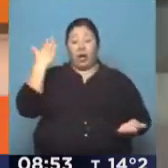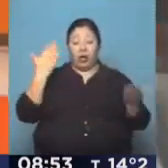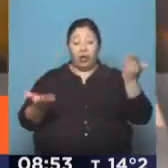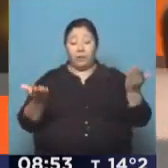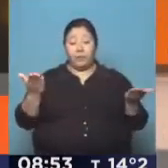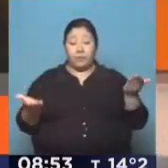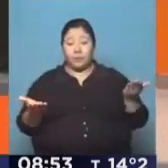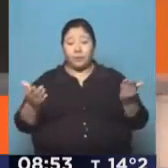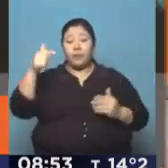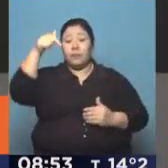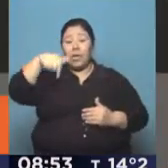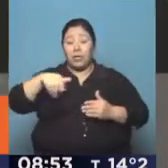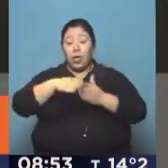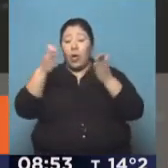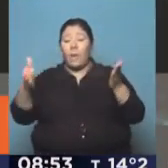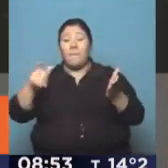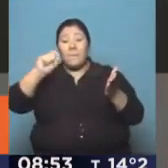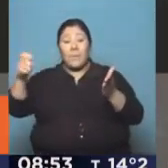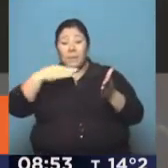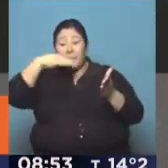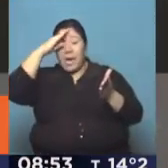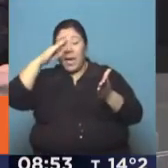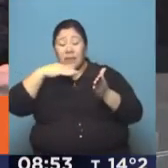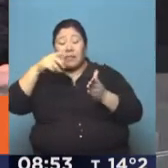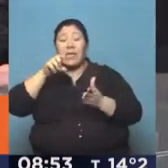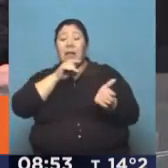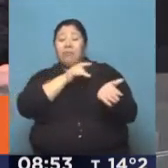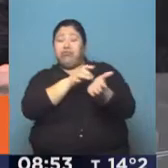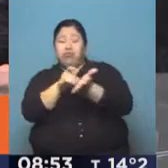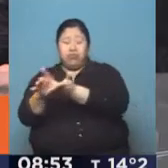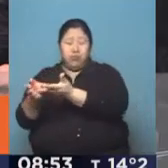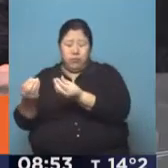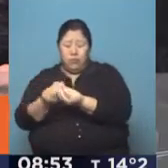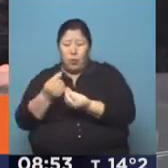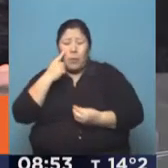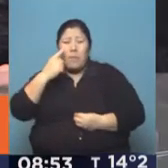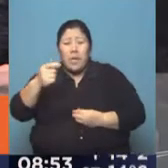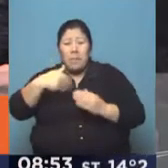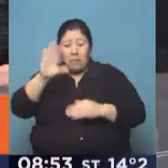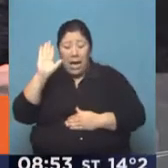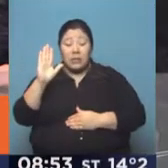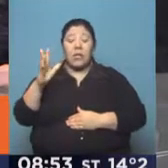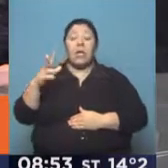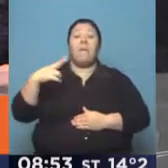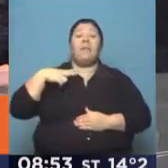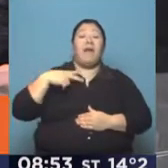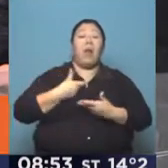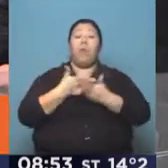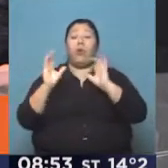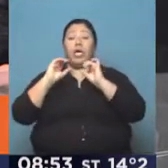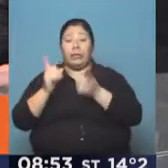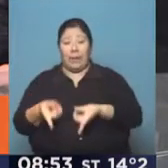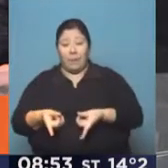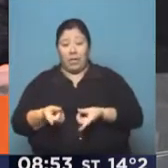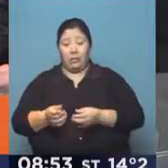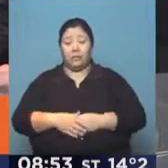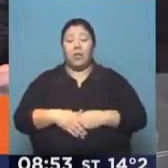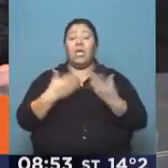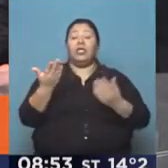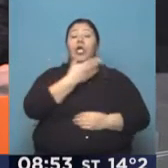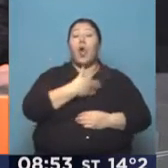miles de despidos y son son cifras oficiales tanto en el estado como en el sector privado entonces con estas políticas que está aplicando